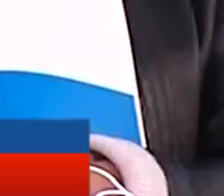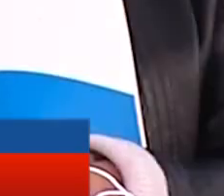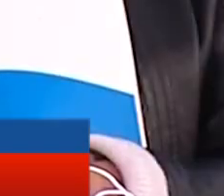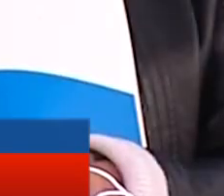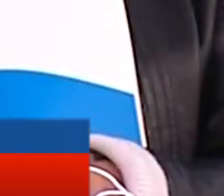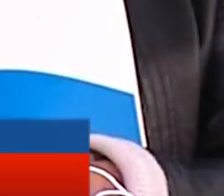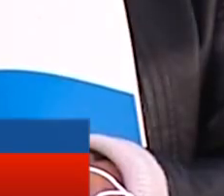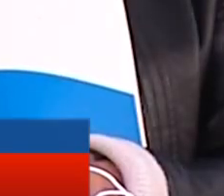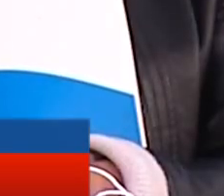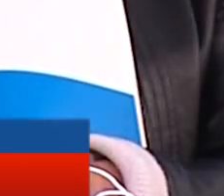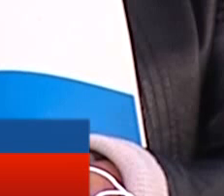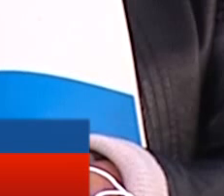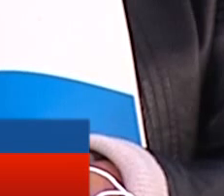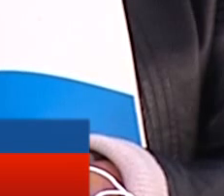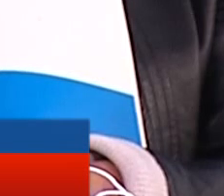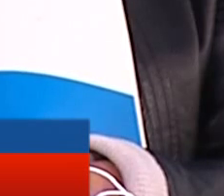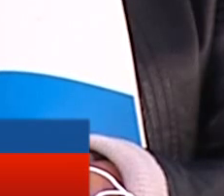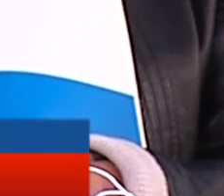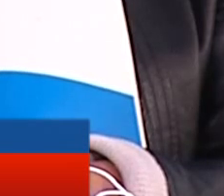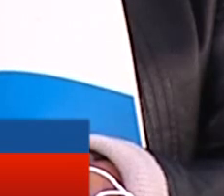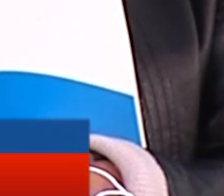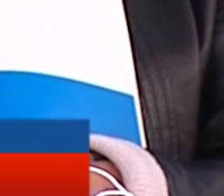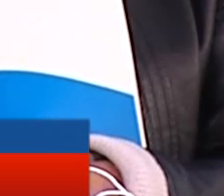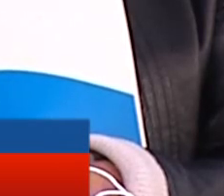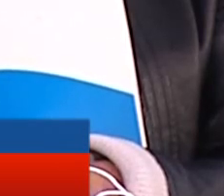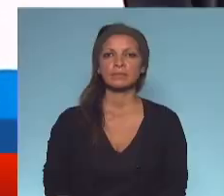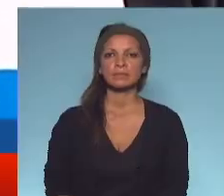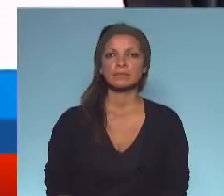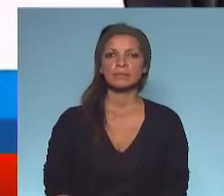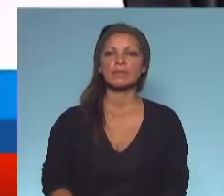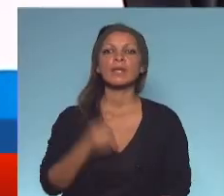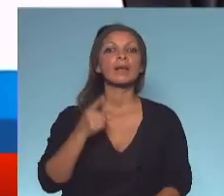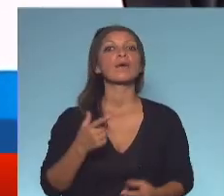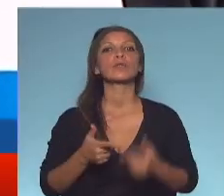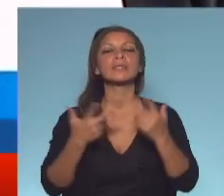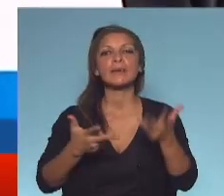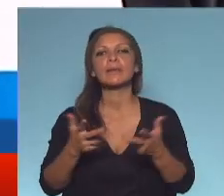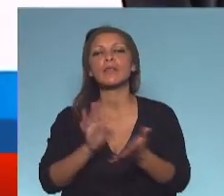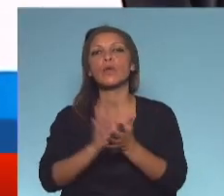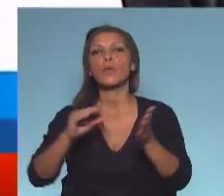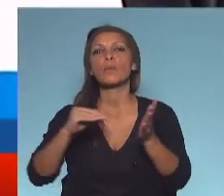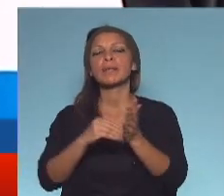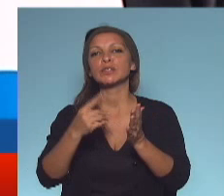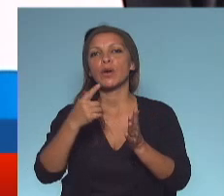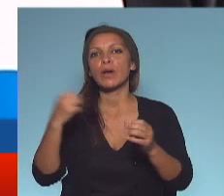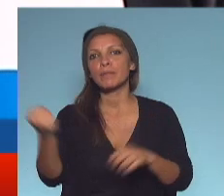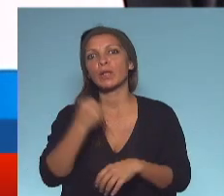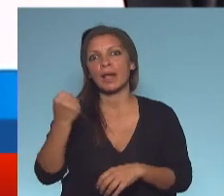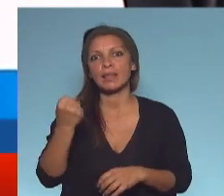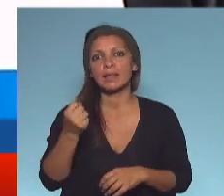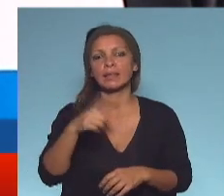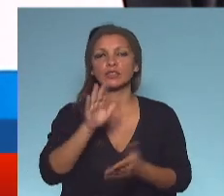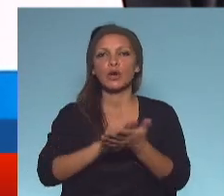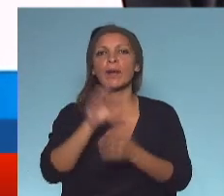Gracias, Gringo. Y estabas haciendo referencia a un punto clave que es el precio de los alimentos como uno de los puntos